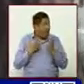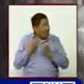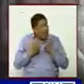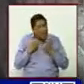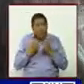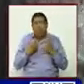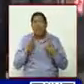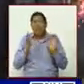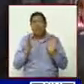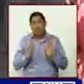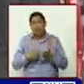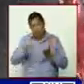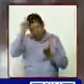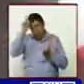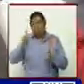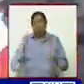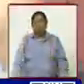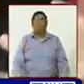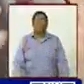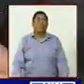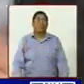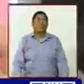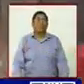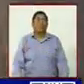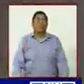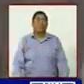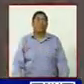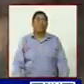final, pero hemos pasado.